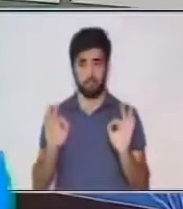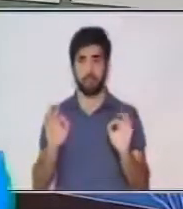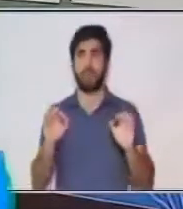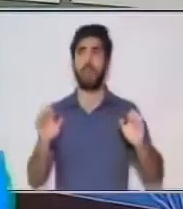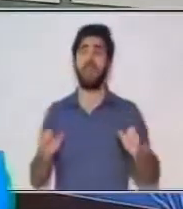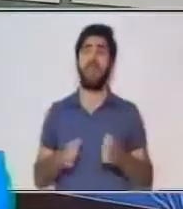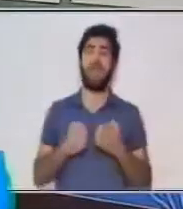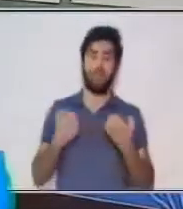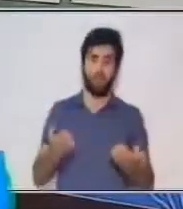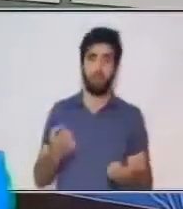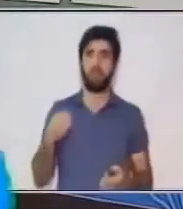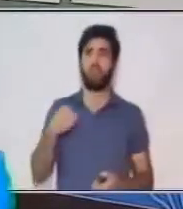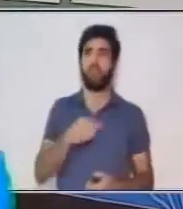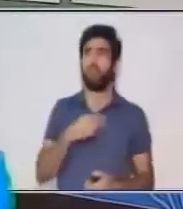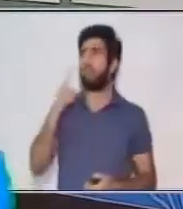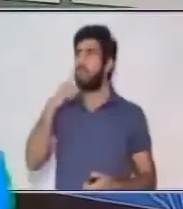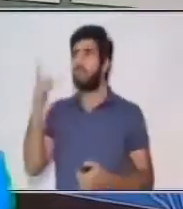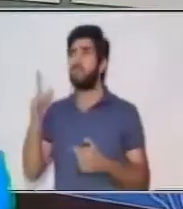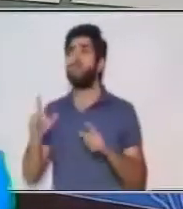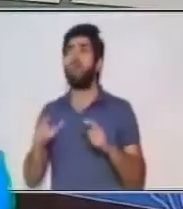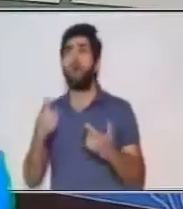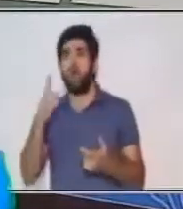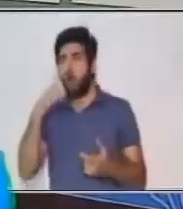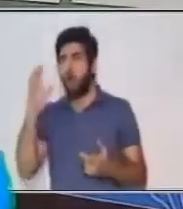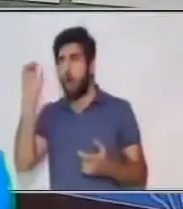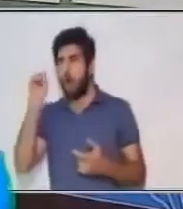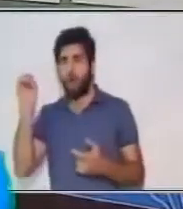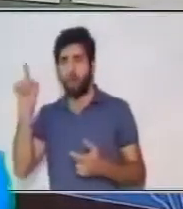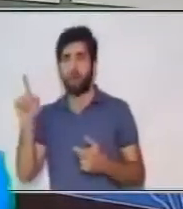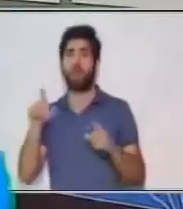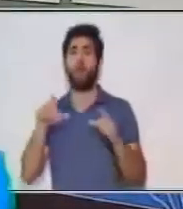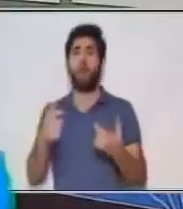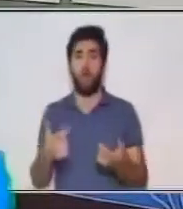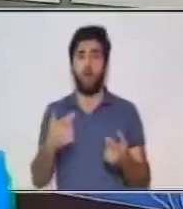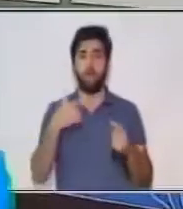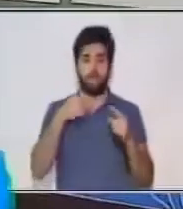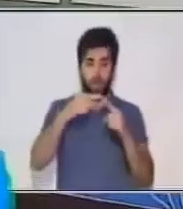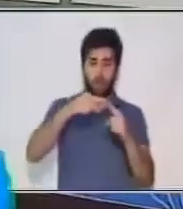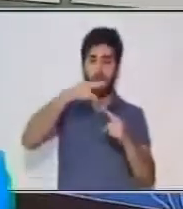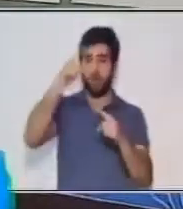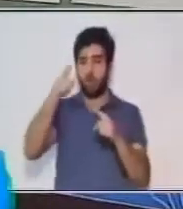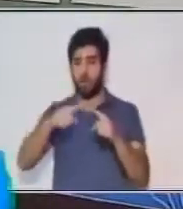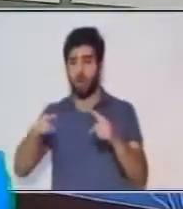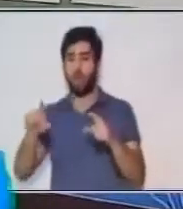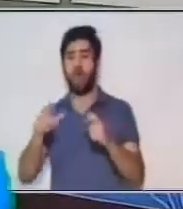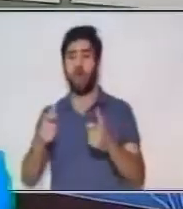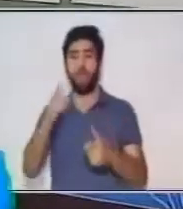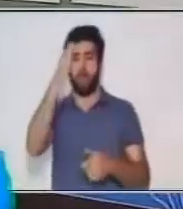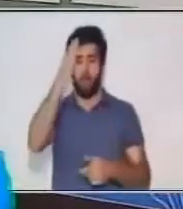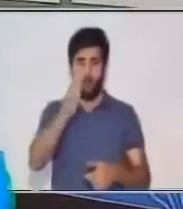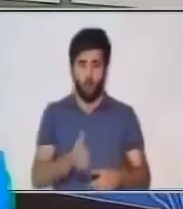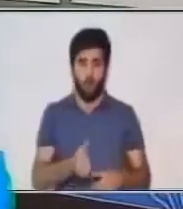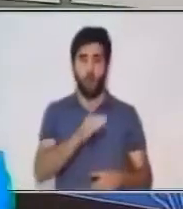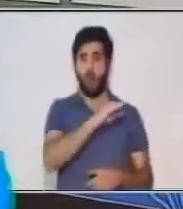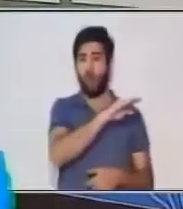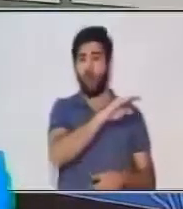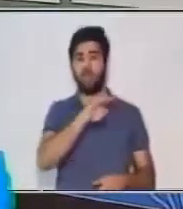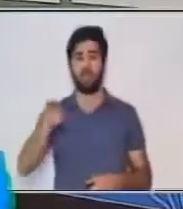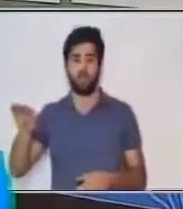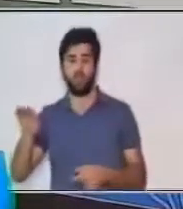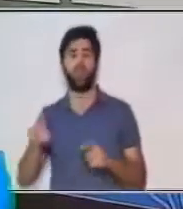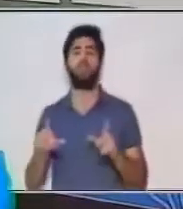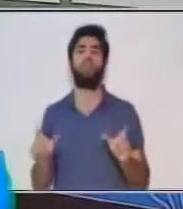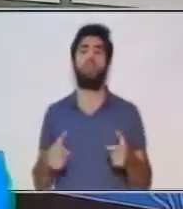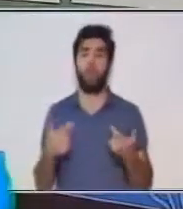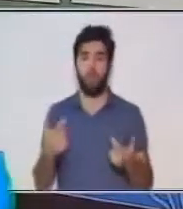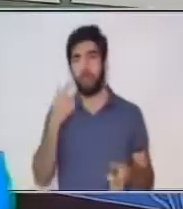Entonces, observemos, ¿cuál es nuestra asíntota horizontal? La asíntota horizontal es